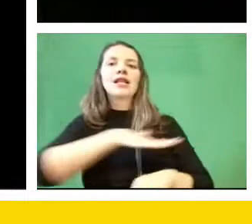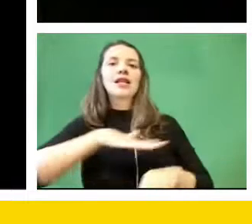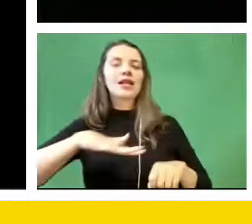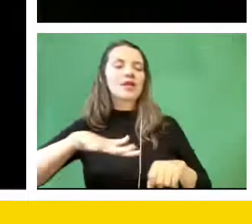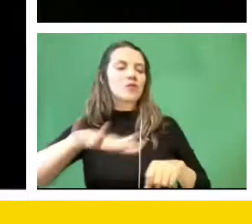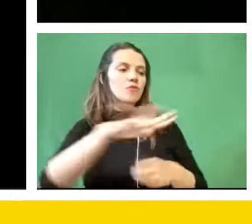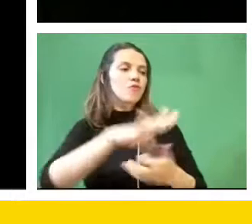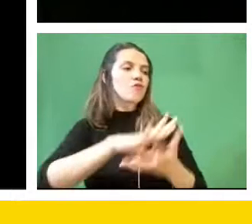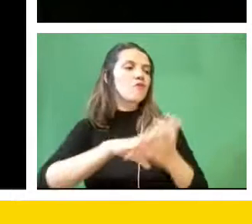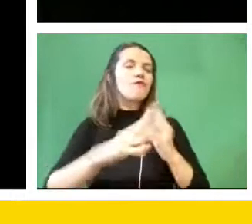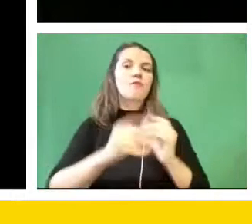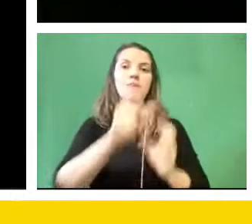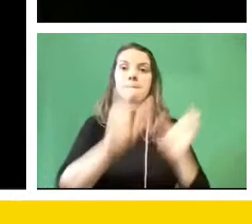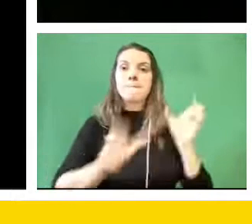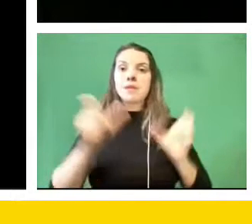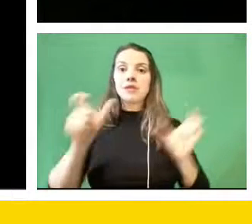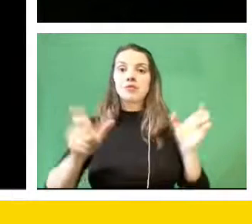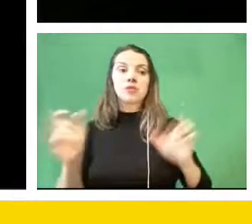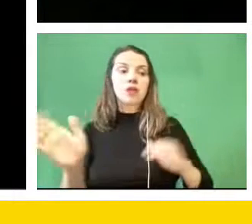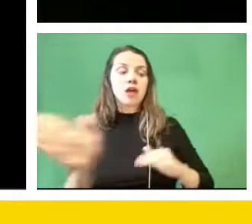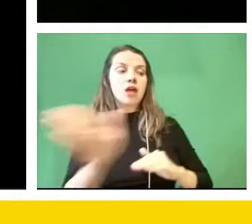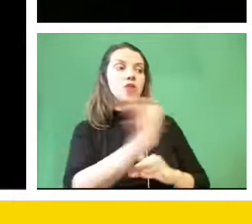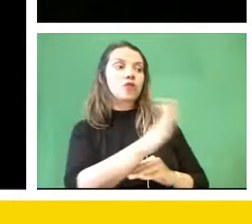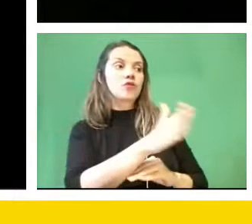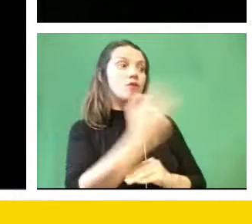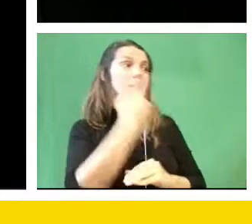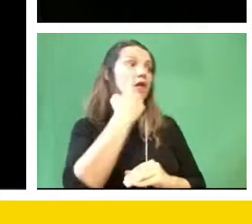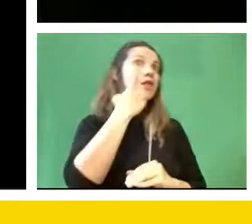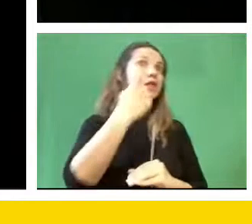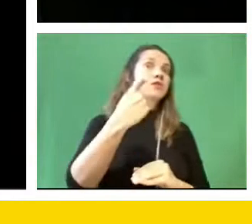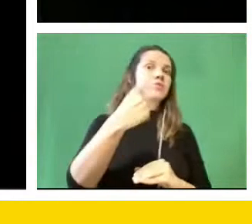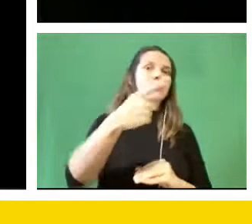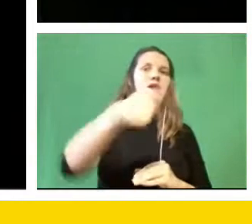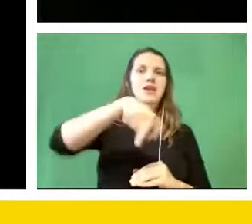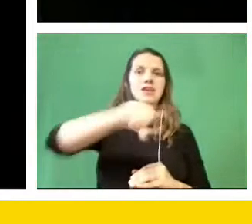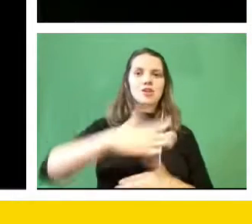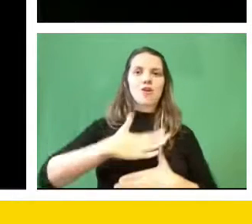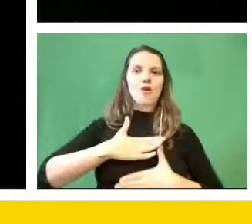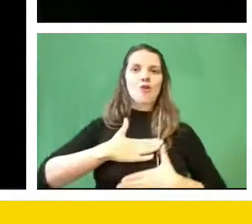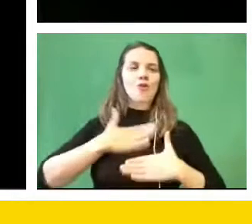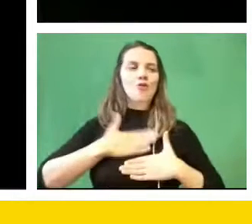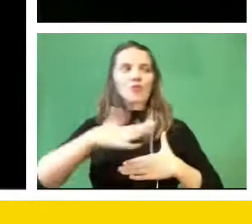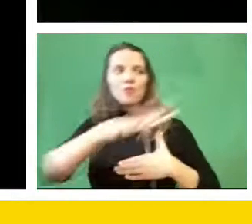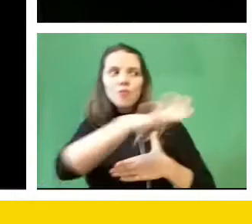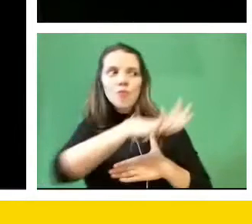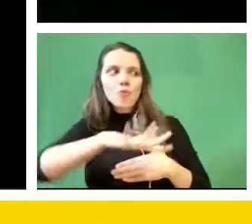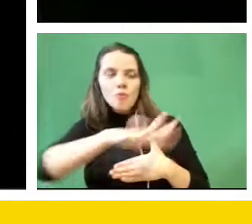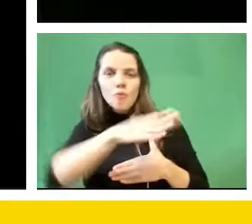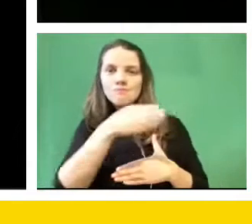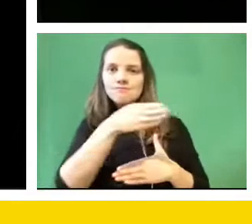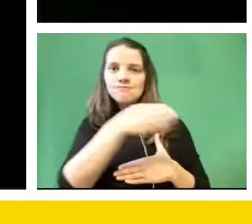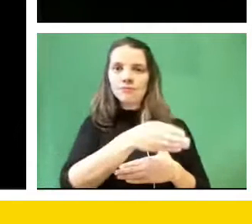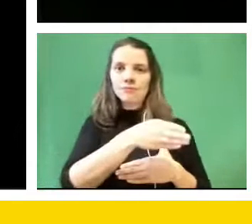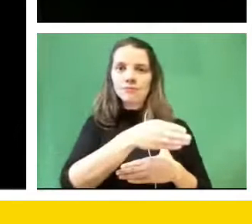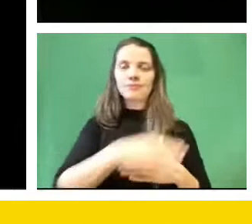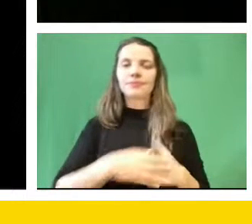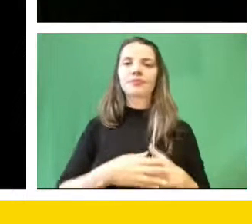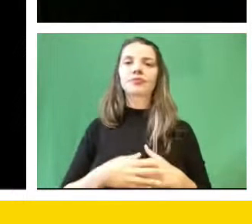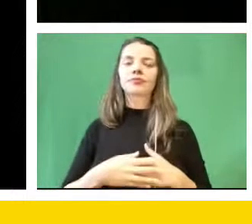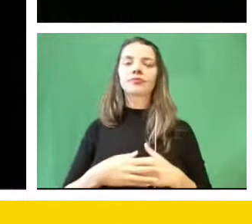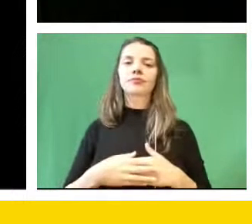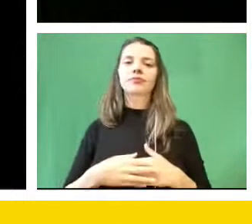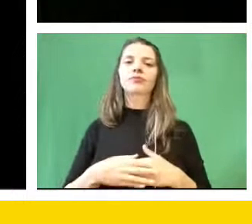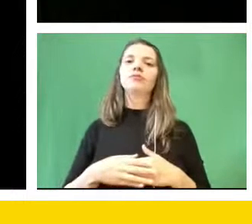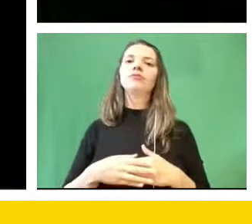comprensión, aproximación y respuesta satisfactoria de sus usuarios. Adicionalmente, tenemos los principios lógicos, dentro de los cuales